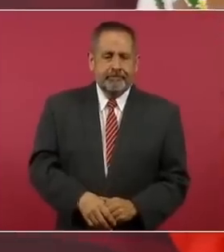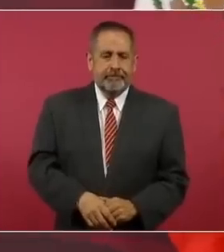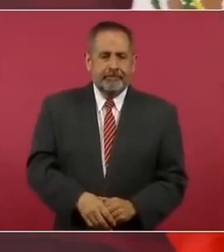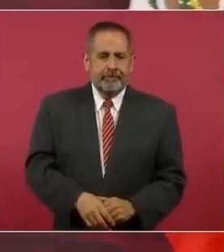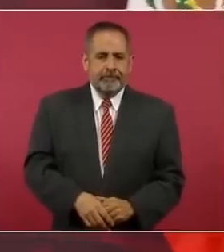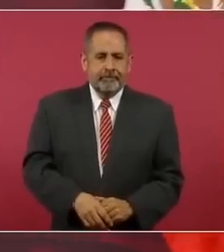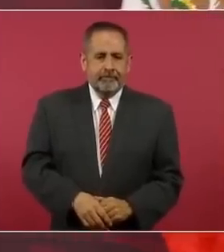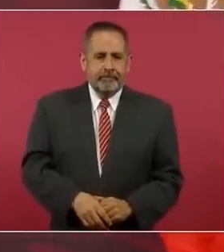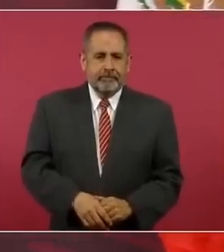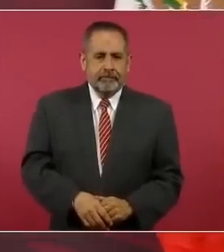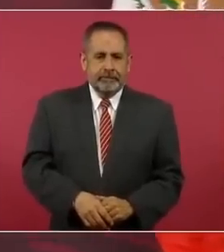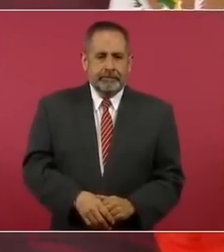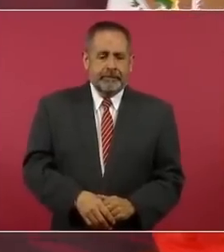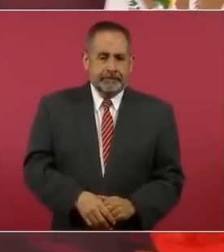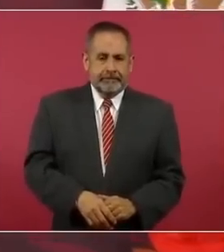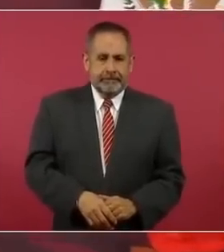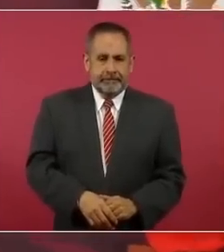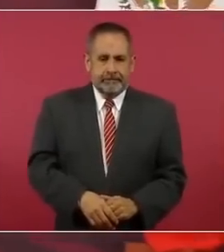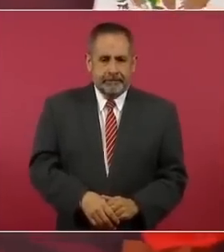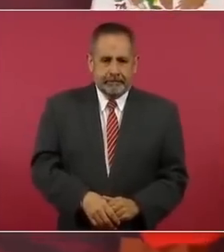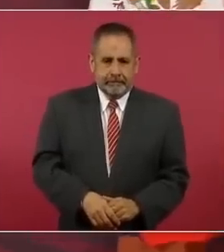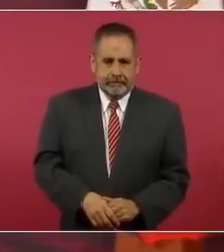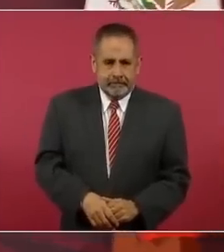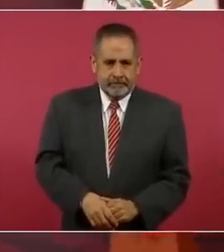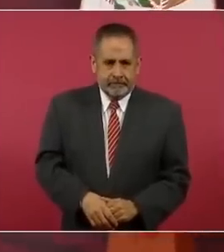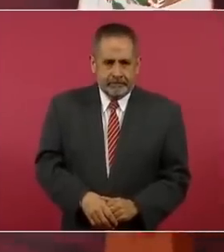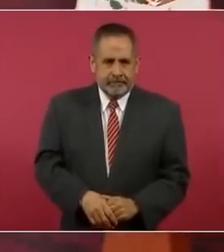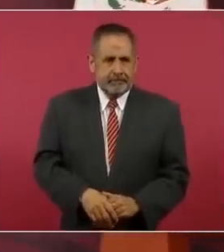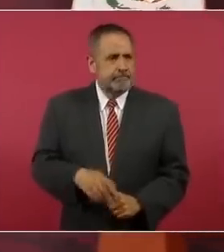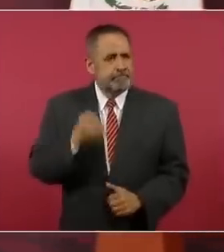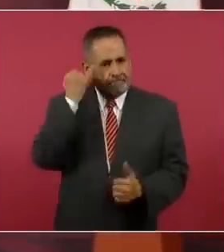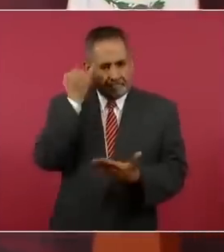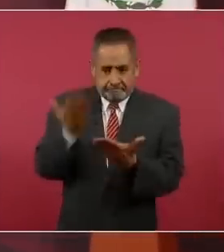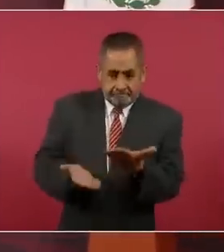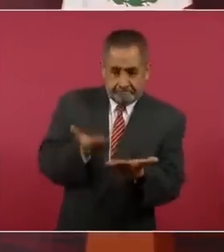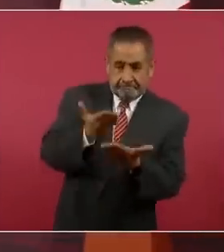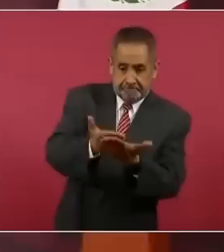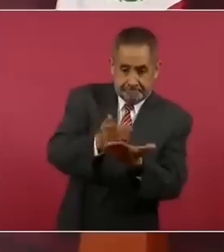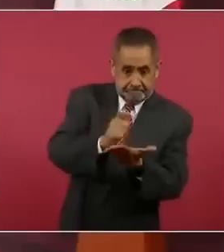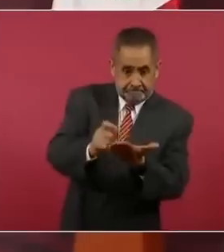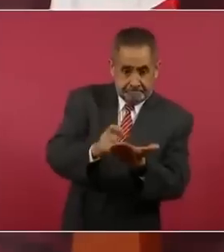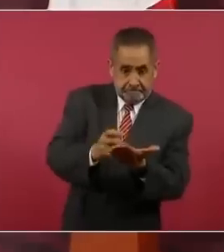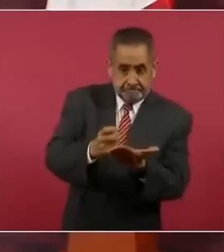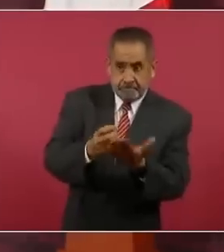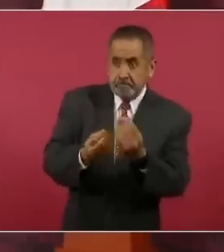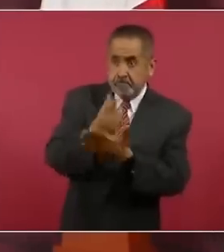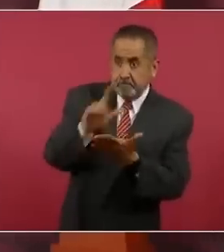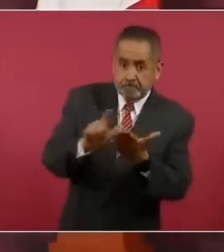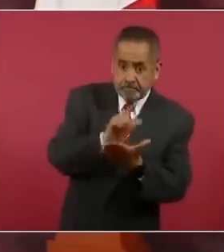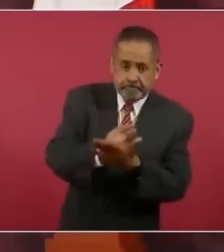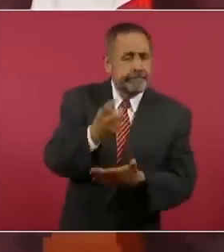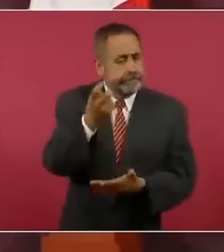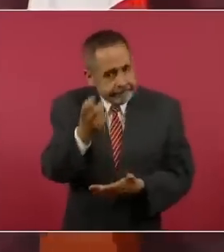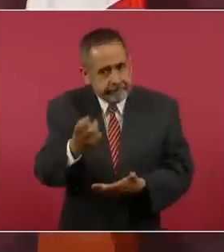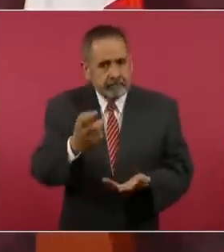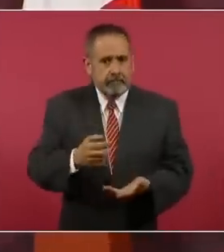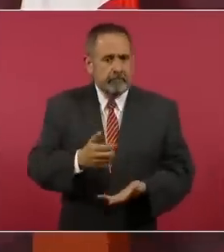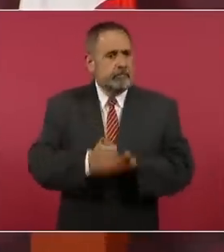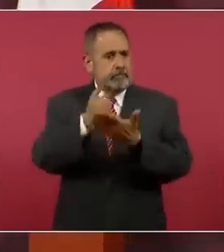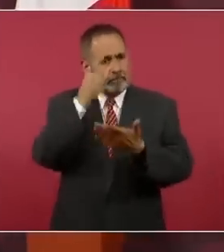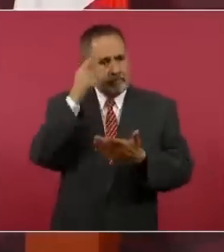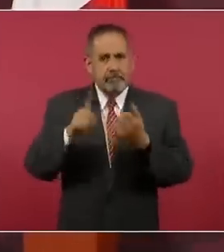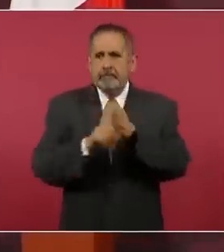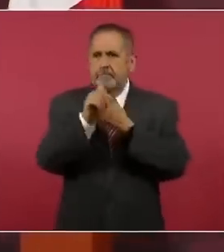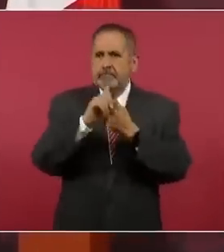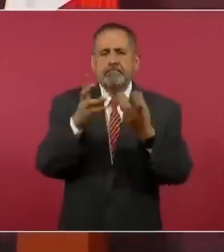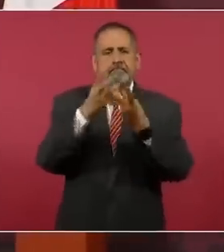se tiene que tomar iniciativas, eso ayuda mucho a que no haya violencia.